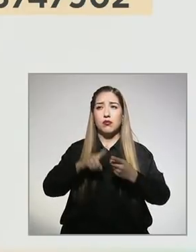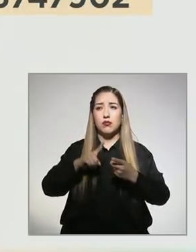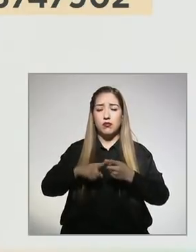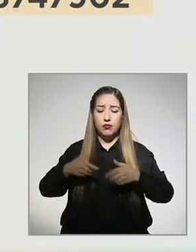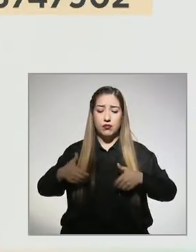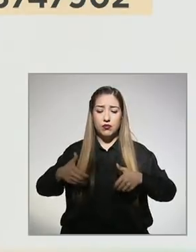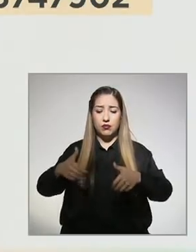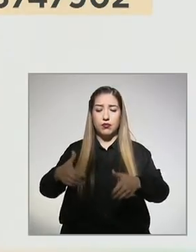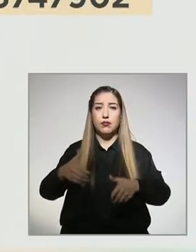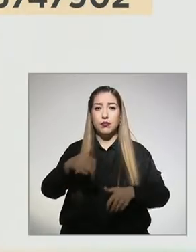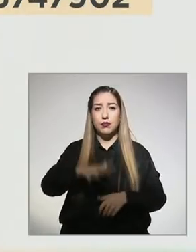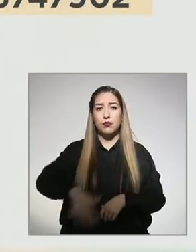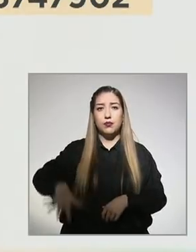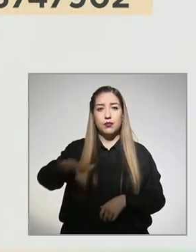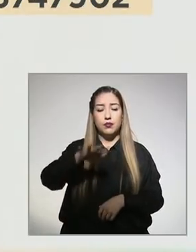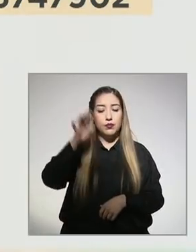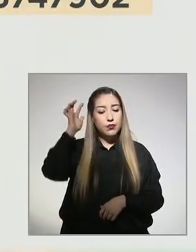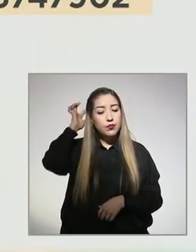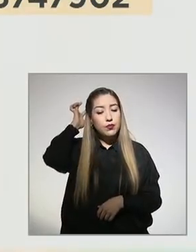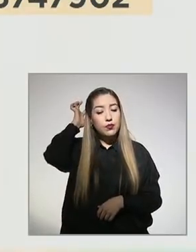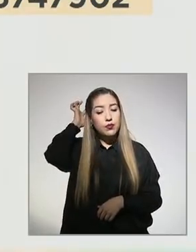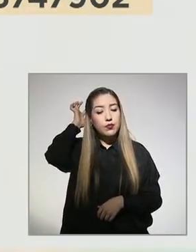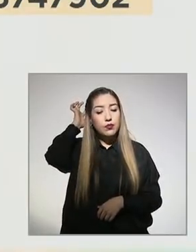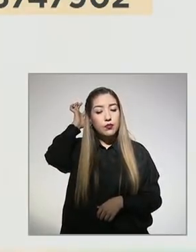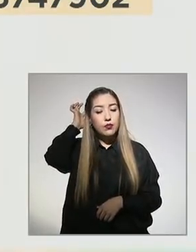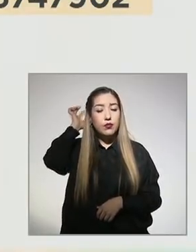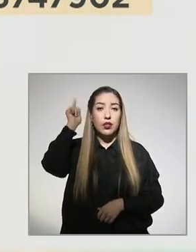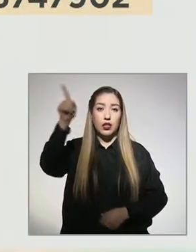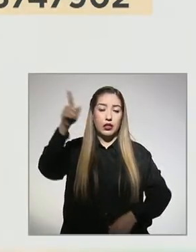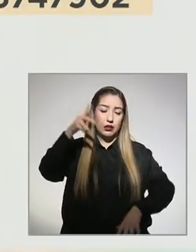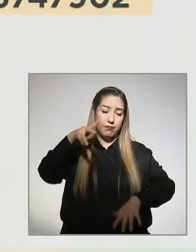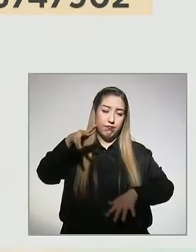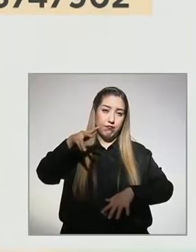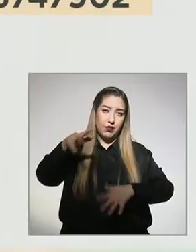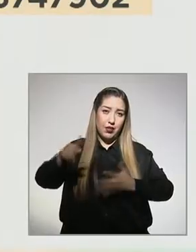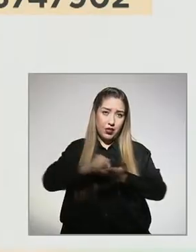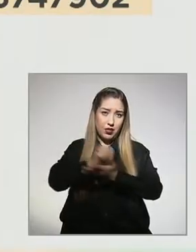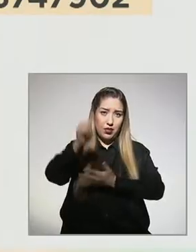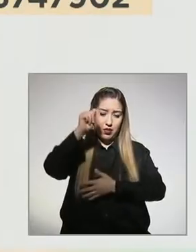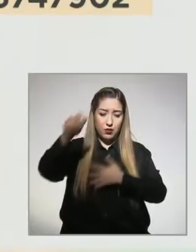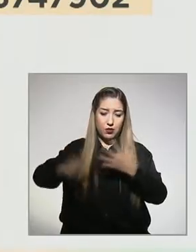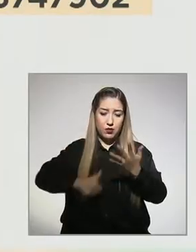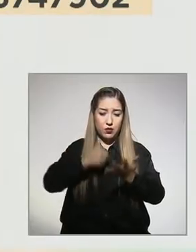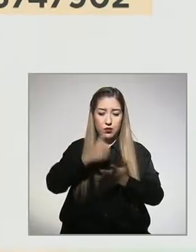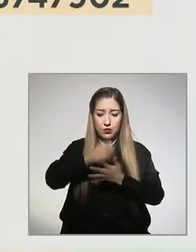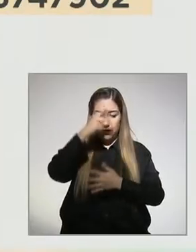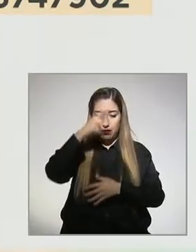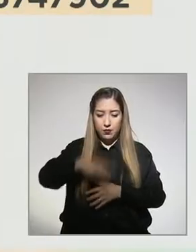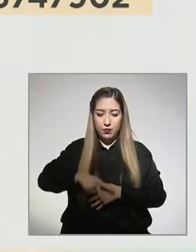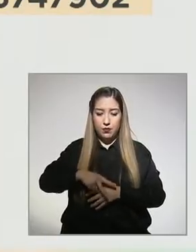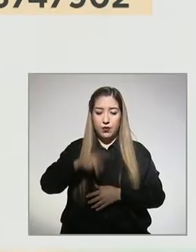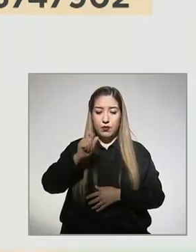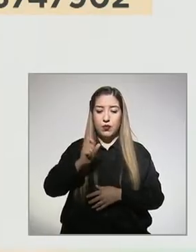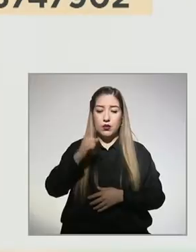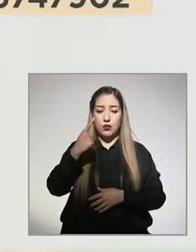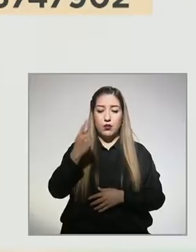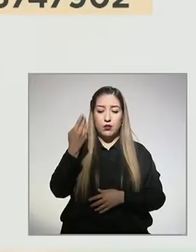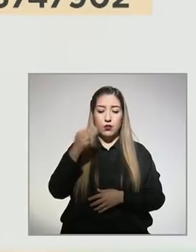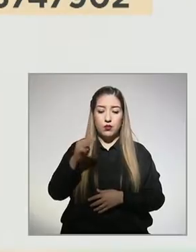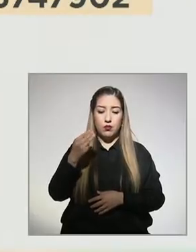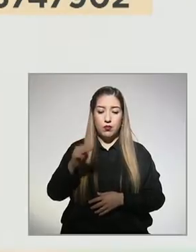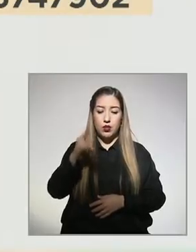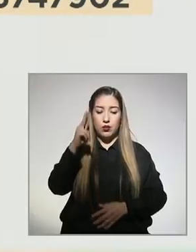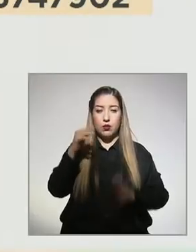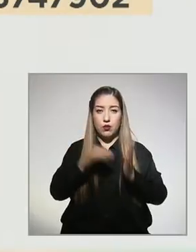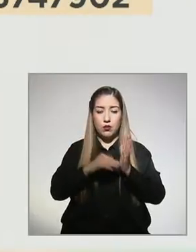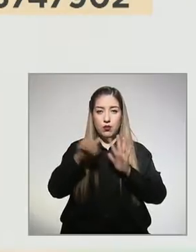Sevilla, Colonia Agrícola Metropolitana, Alcaldía Tláhuac, Ciudad de México, el 21 de mayo de 2016. Su foto y